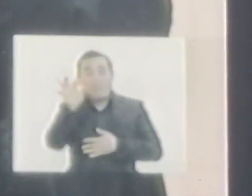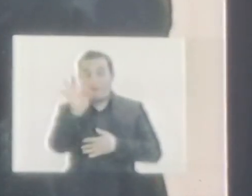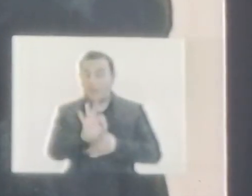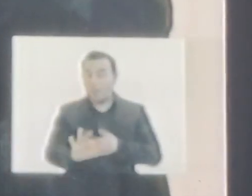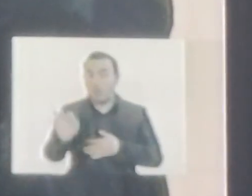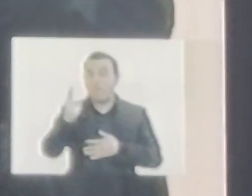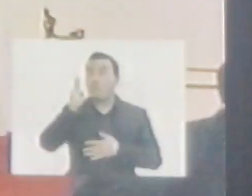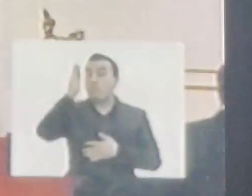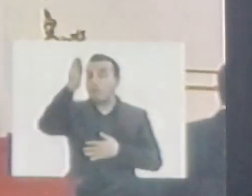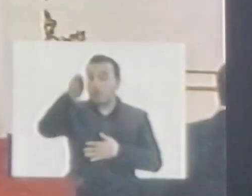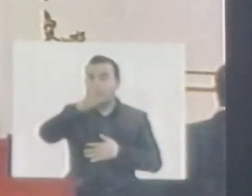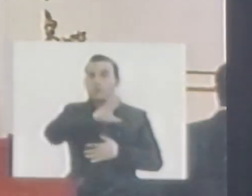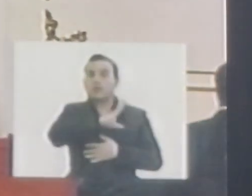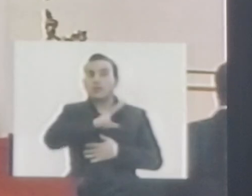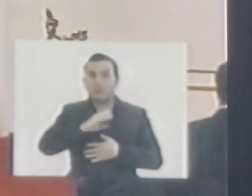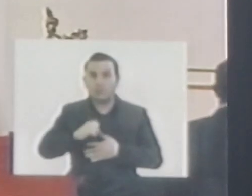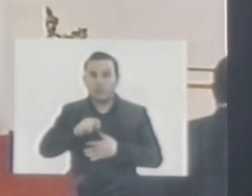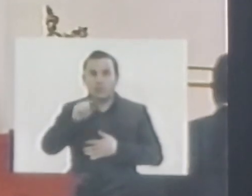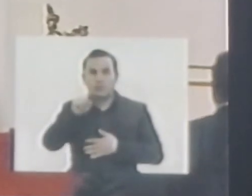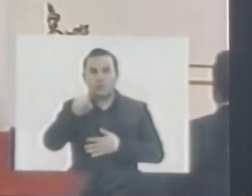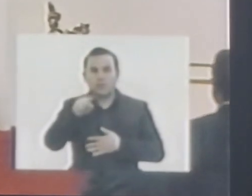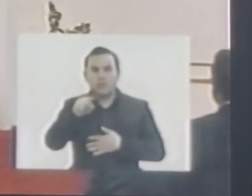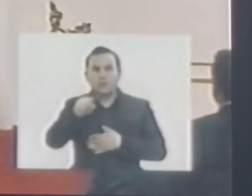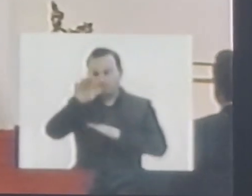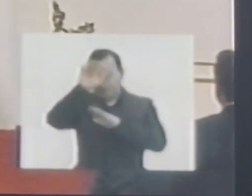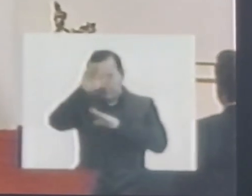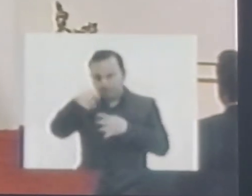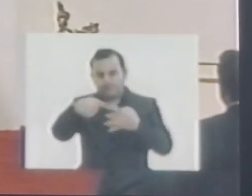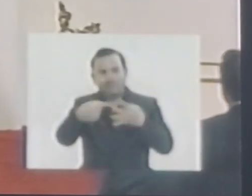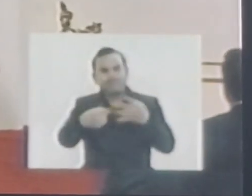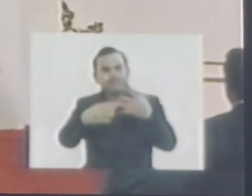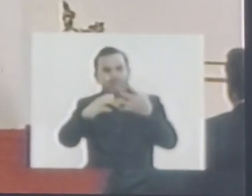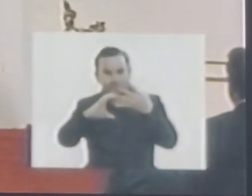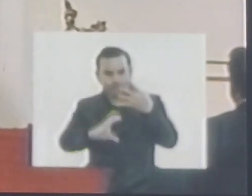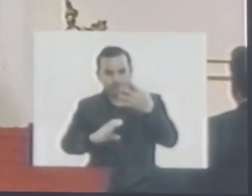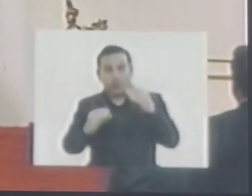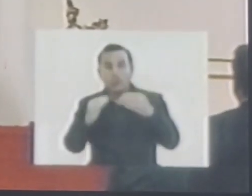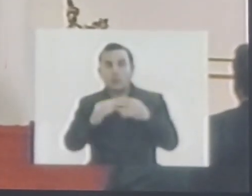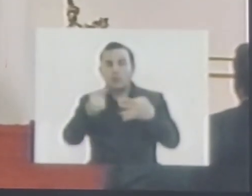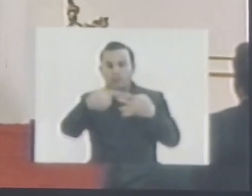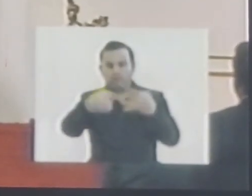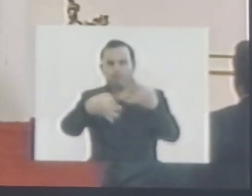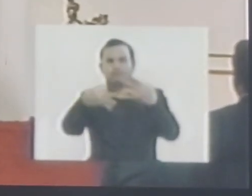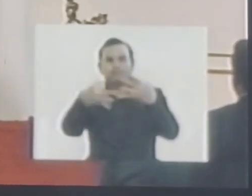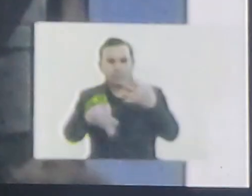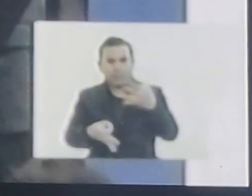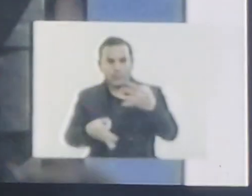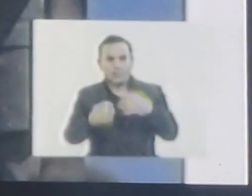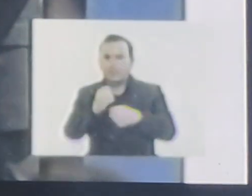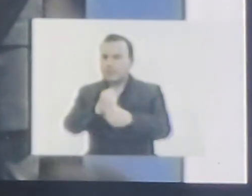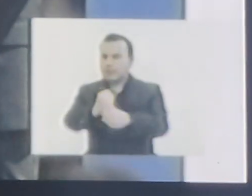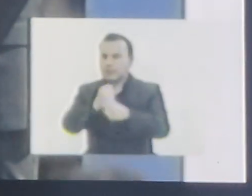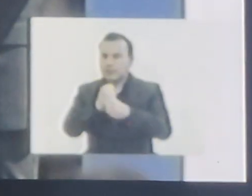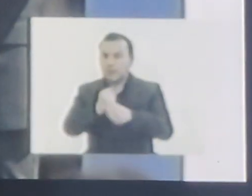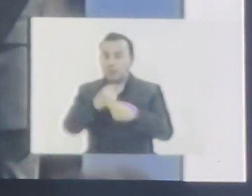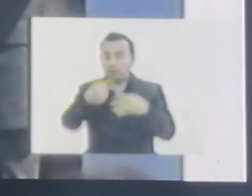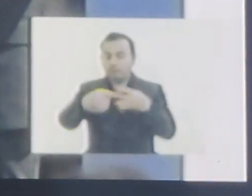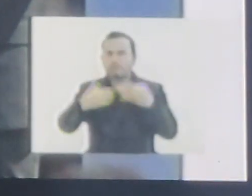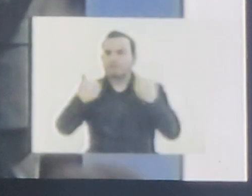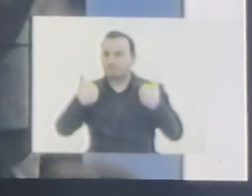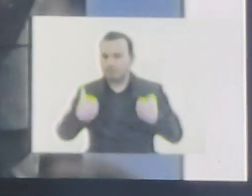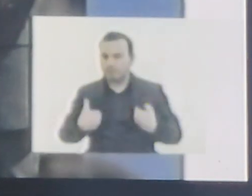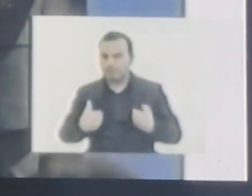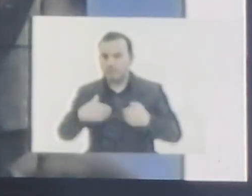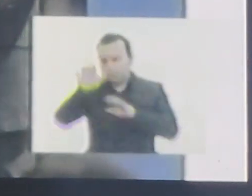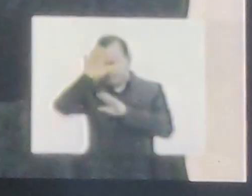los salvadoreños, así como cumplir la Constitución de la República y demás leyes que aseguren los derechos establecidos en la